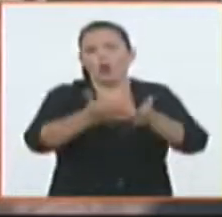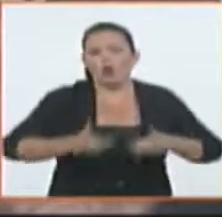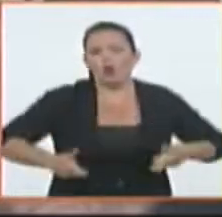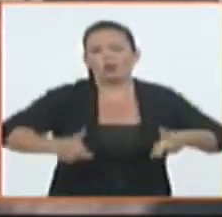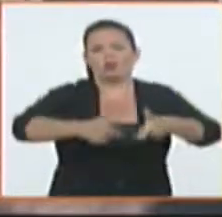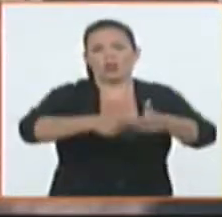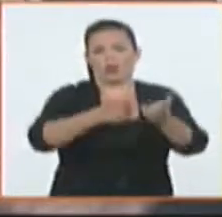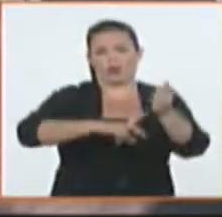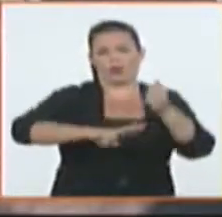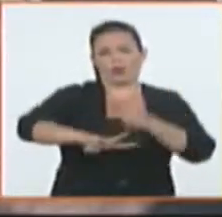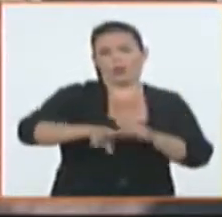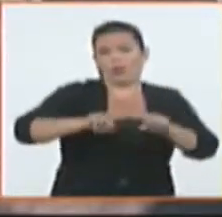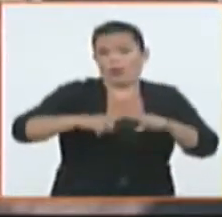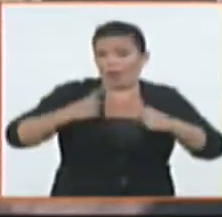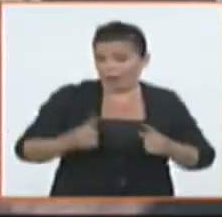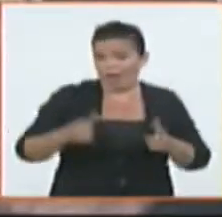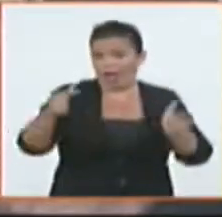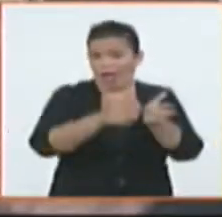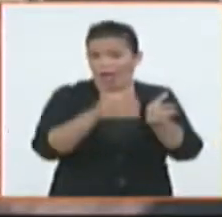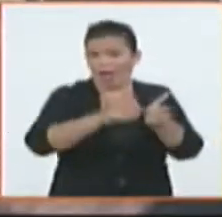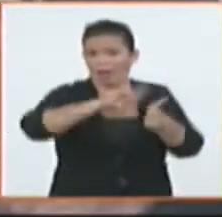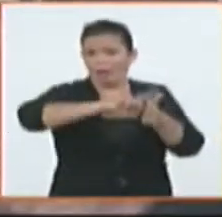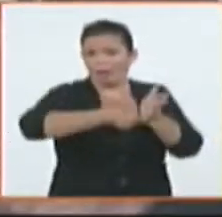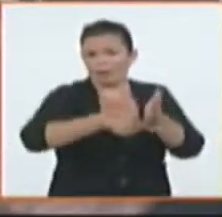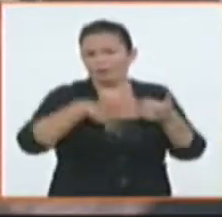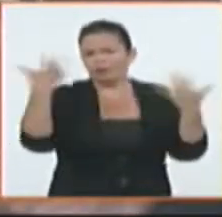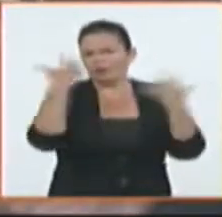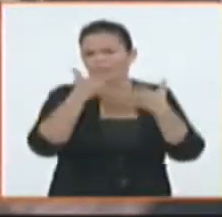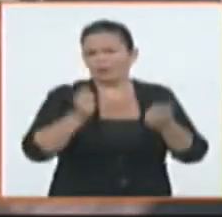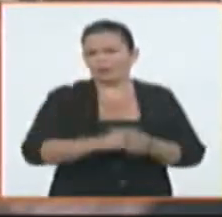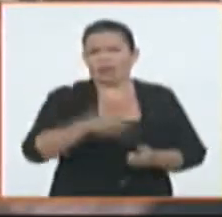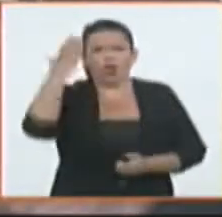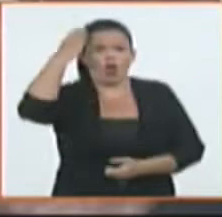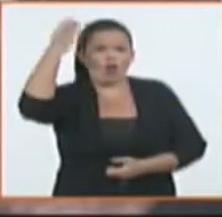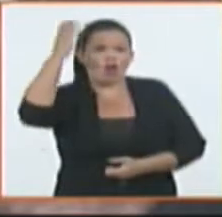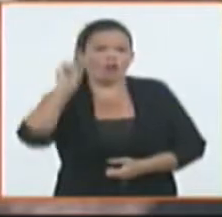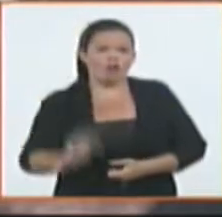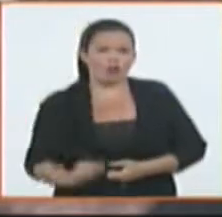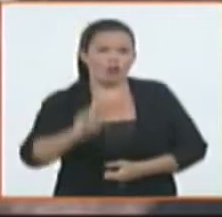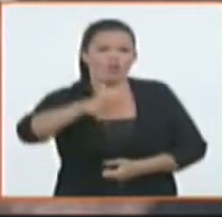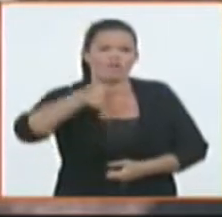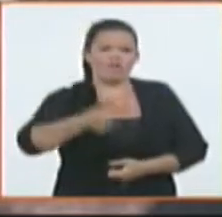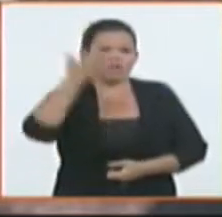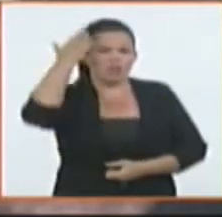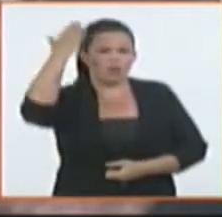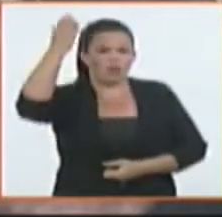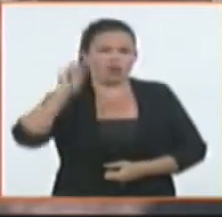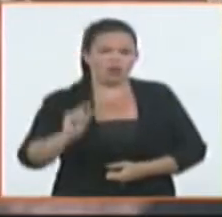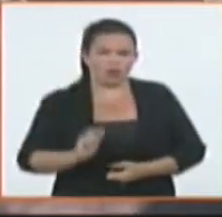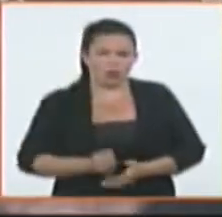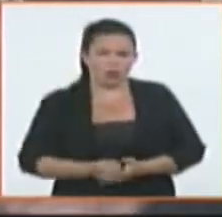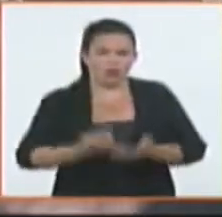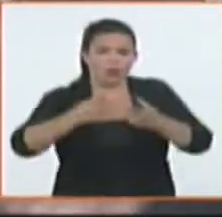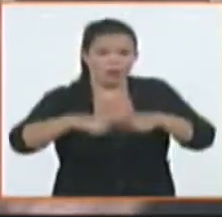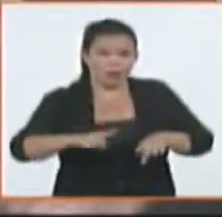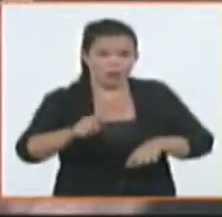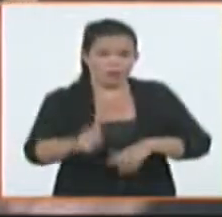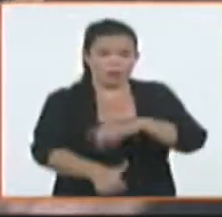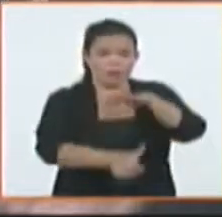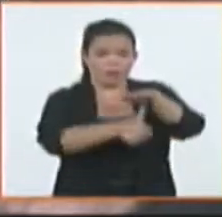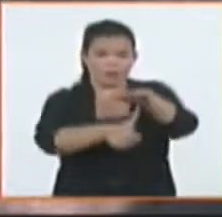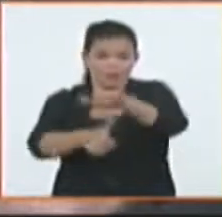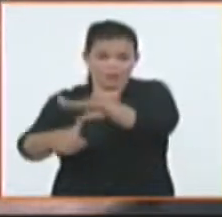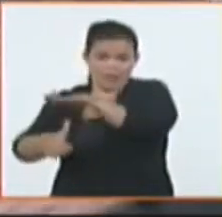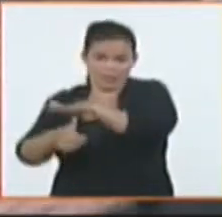Provincial? El gobernador, el vicegobernador, pero todos los presidentes y vicepresidentes de las asambleas municipales y los